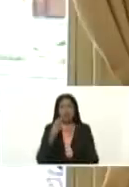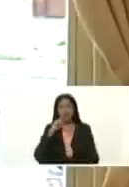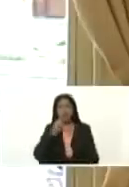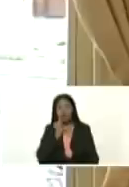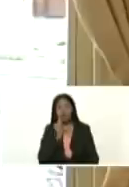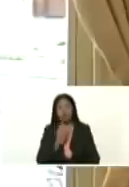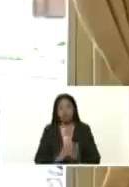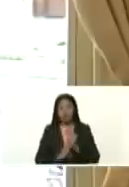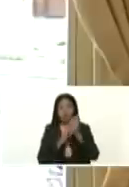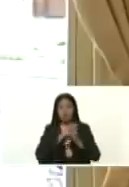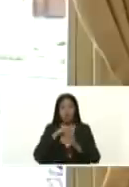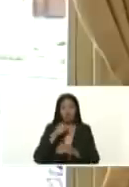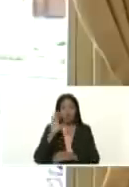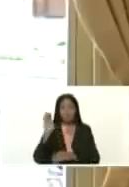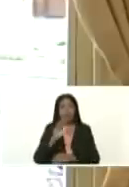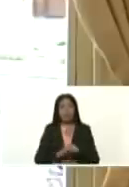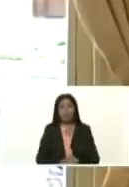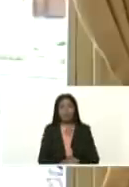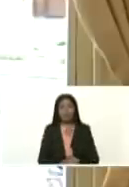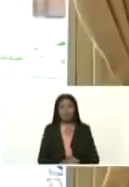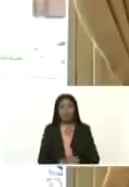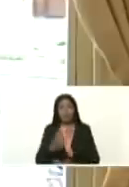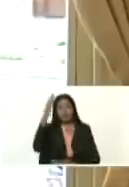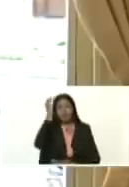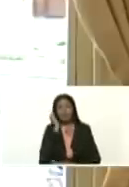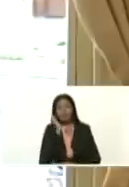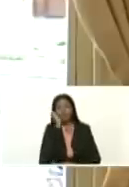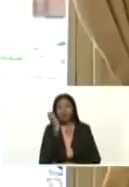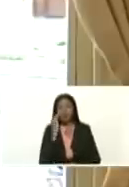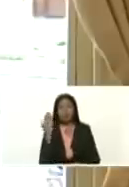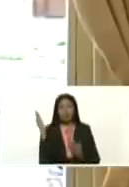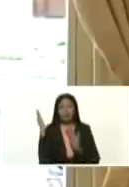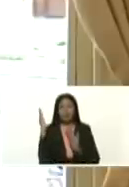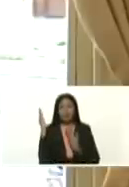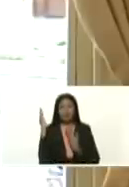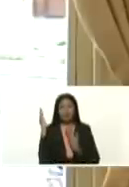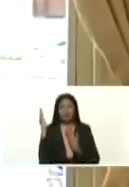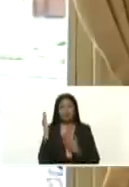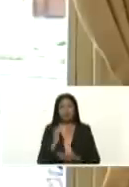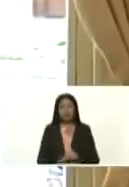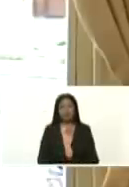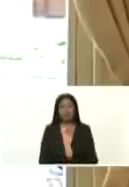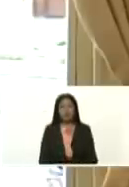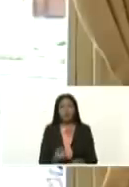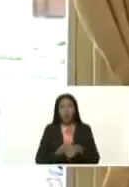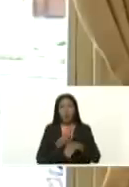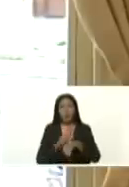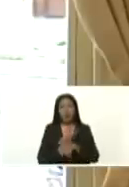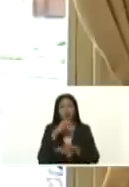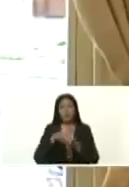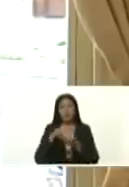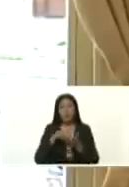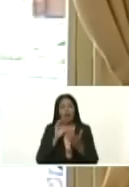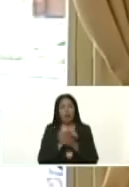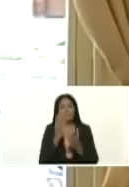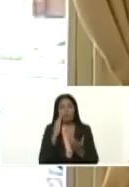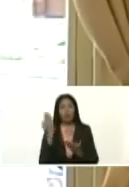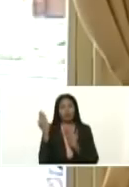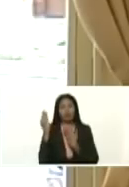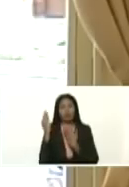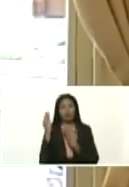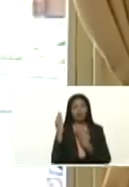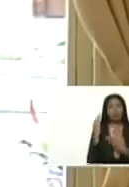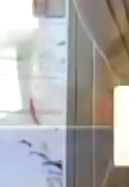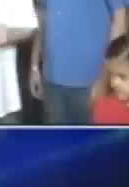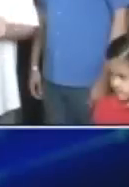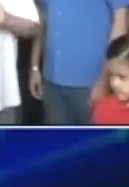en jefe de nuestra patria francisco de miranda vamos a darle el pase a rafael lacava gobernador querido compañero adelante